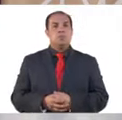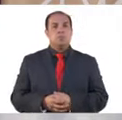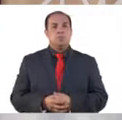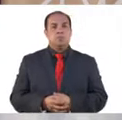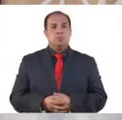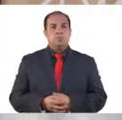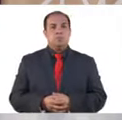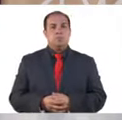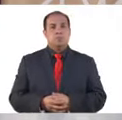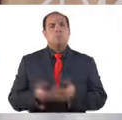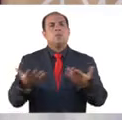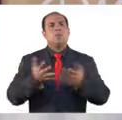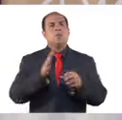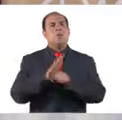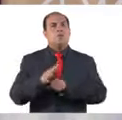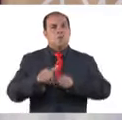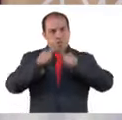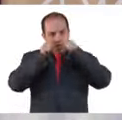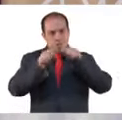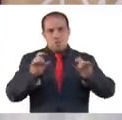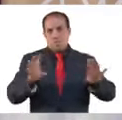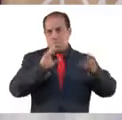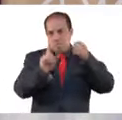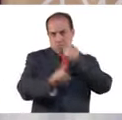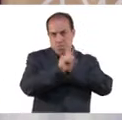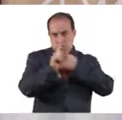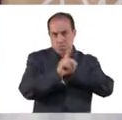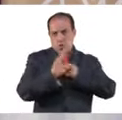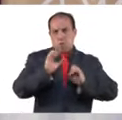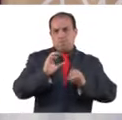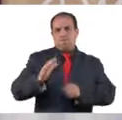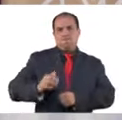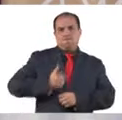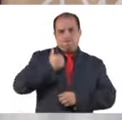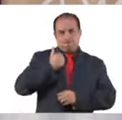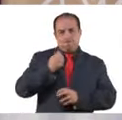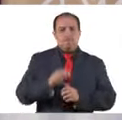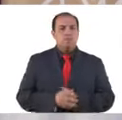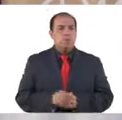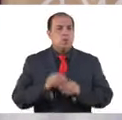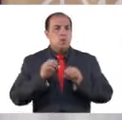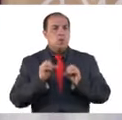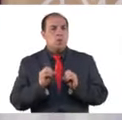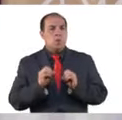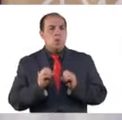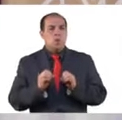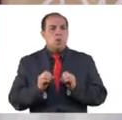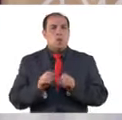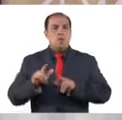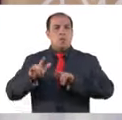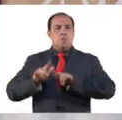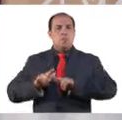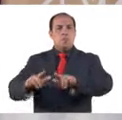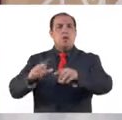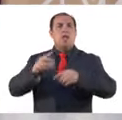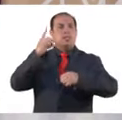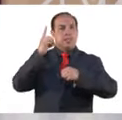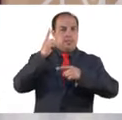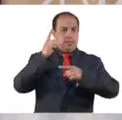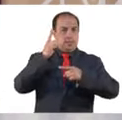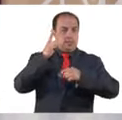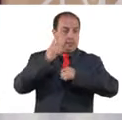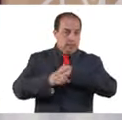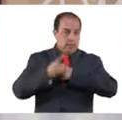hace es que se atiende cuando hay problemas, cuando hay abusos, cuando afecta la circulación o